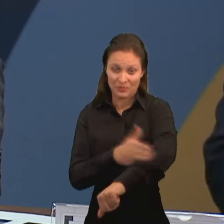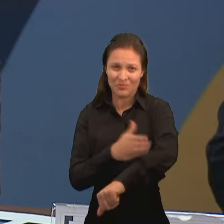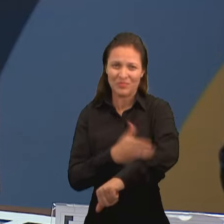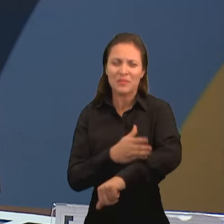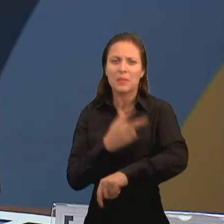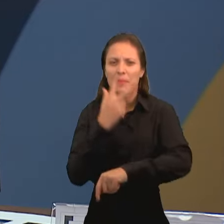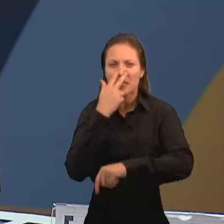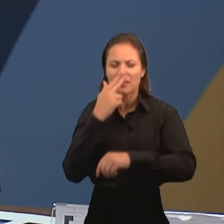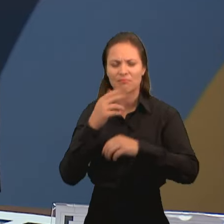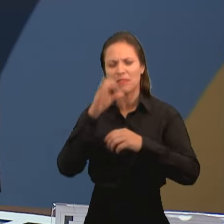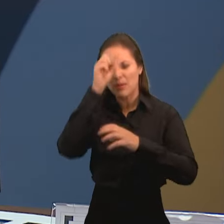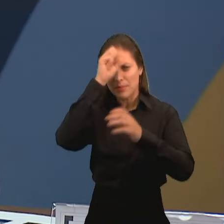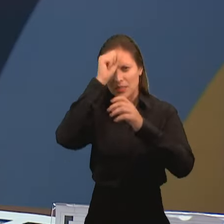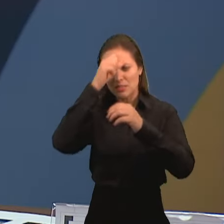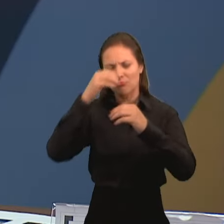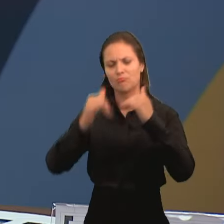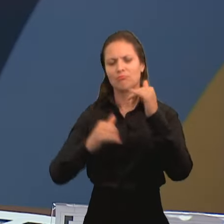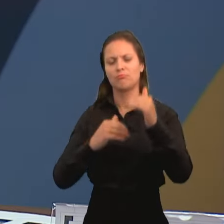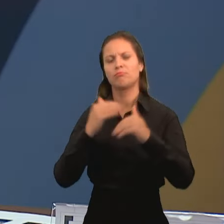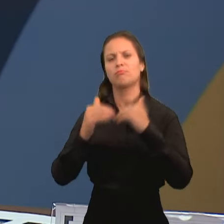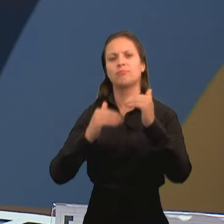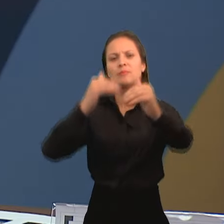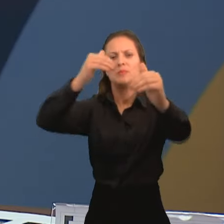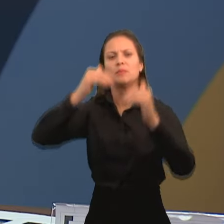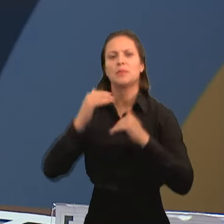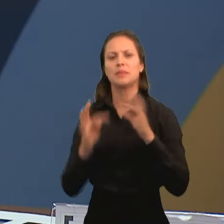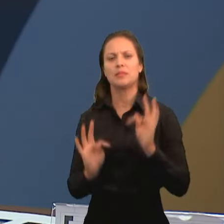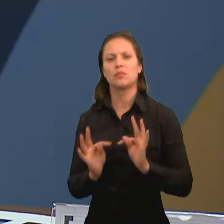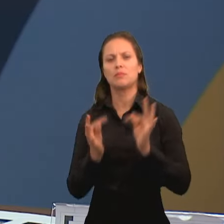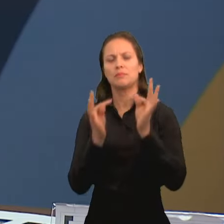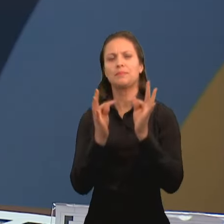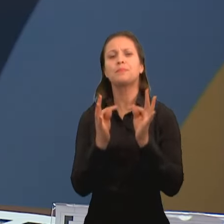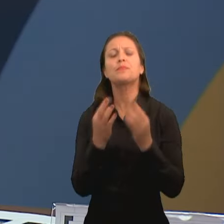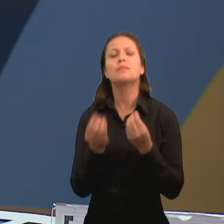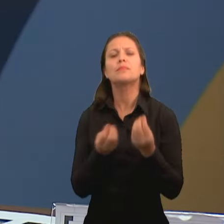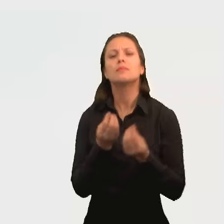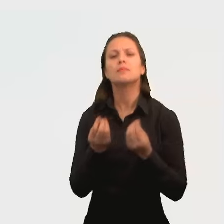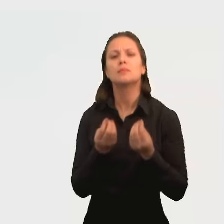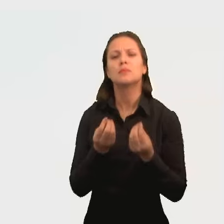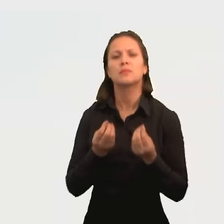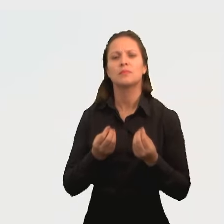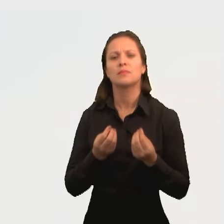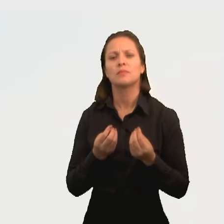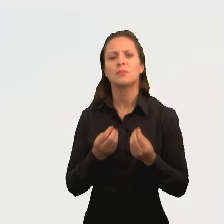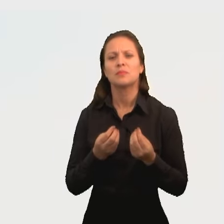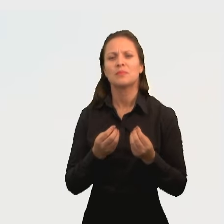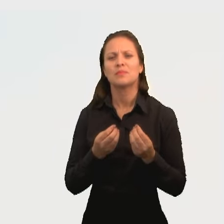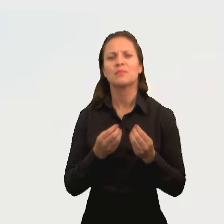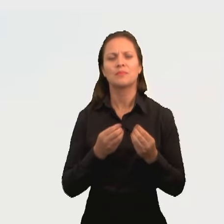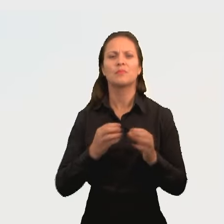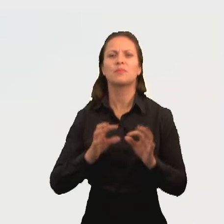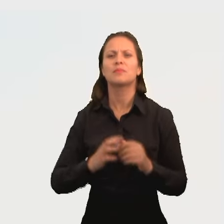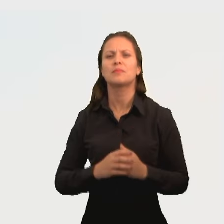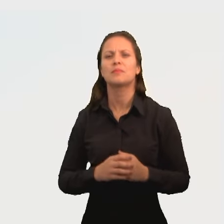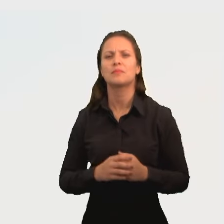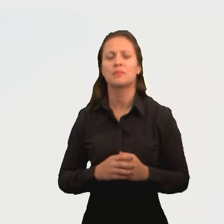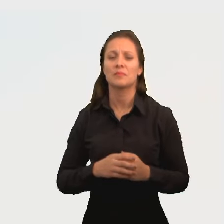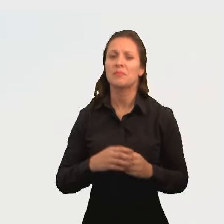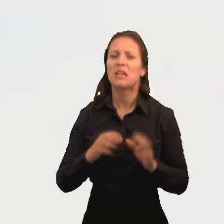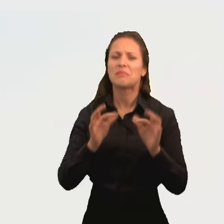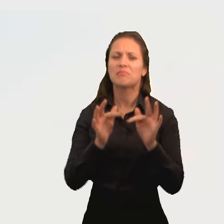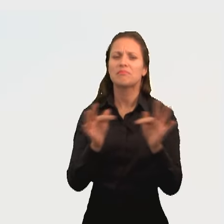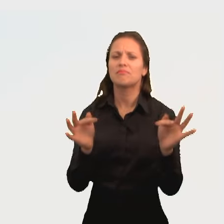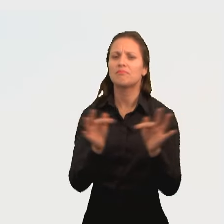que era entrenar un algoritmo de aprendizaje de máquina, de machine learning. Y de cómo se hizo, de la forma en que se hizo, había